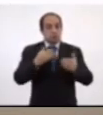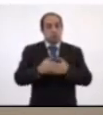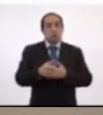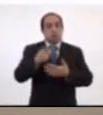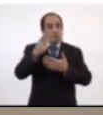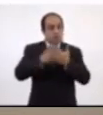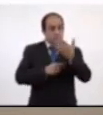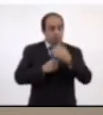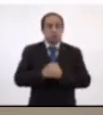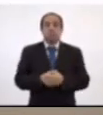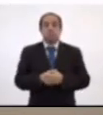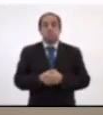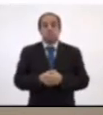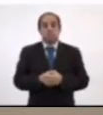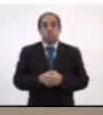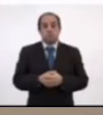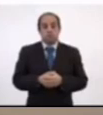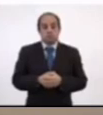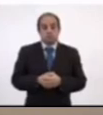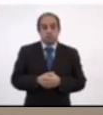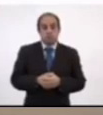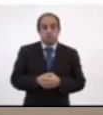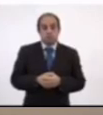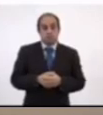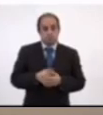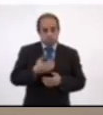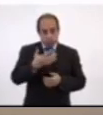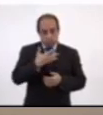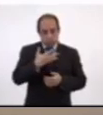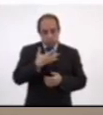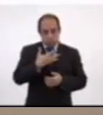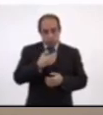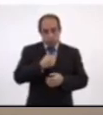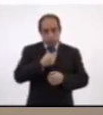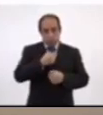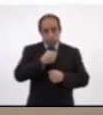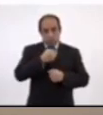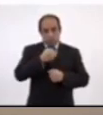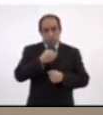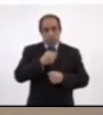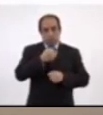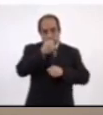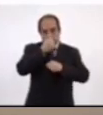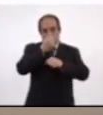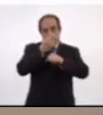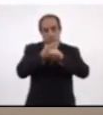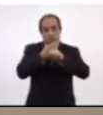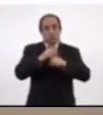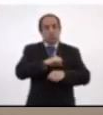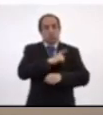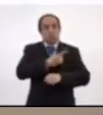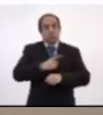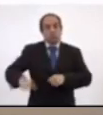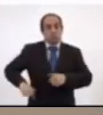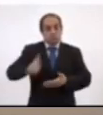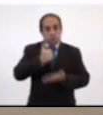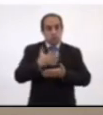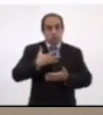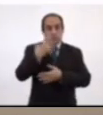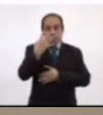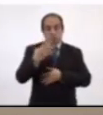En el caso de lo que sería la Secretaría de Salud del Gobierno de la Ciudad, dejamos 4 hospitales